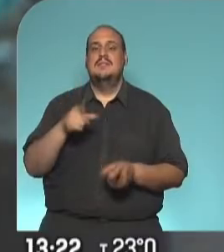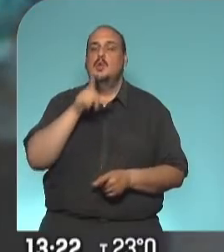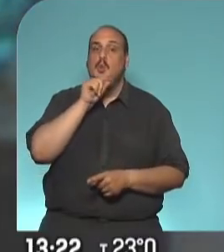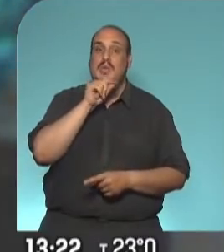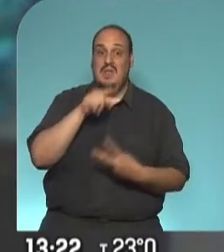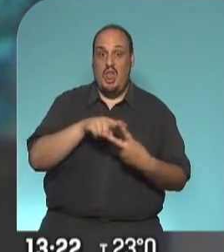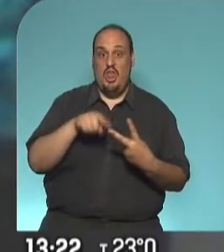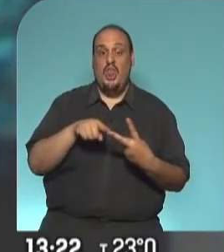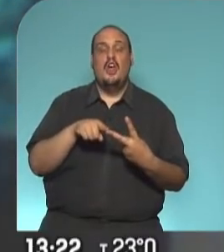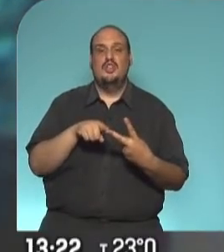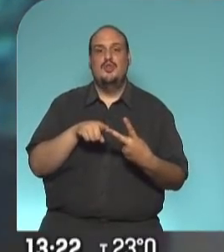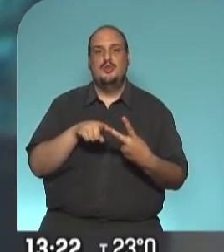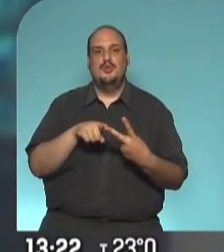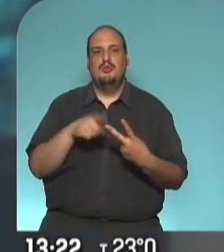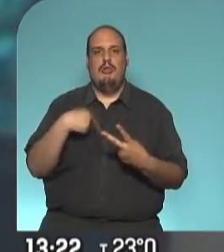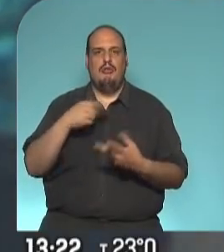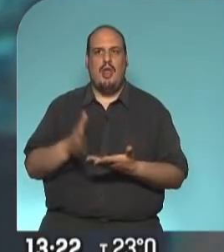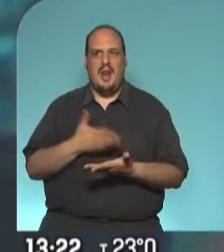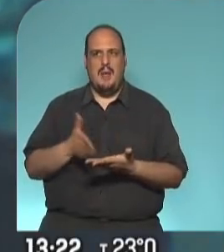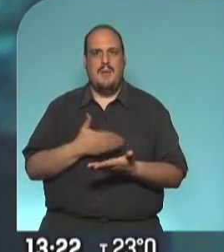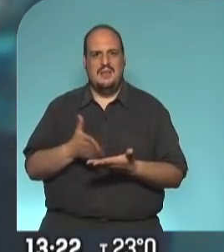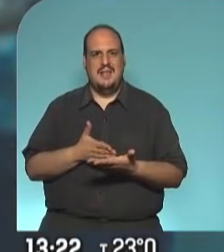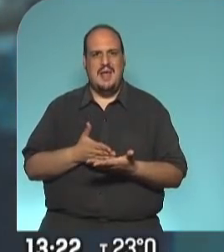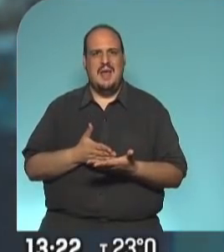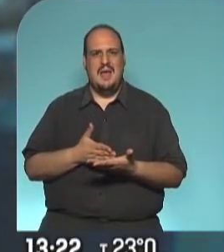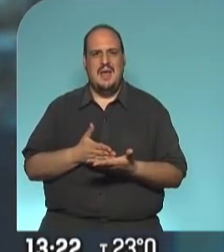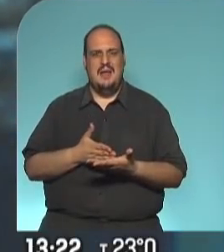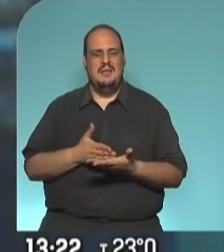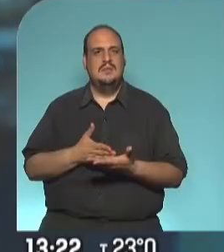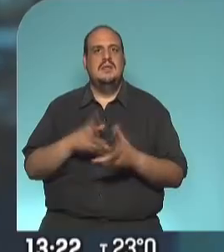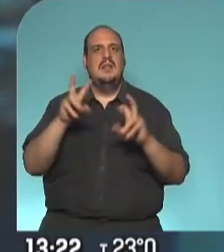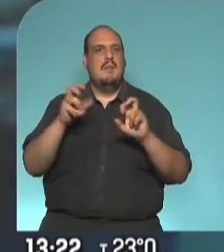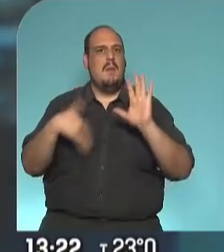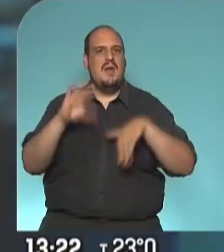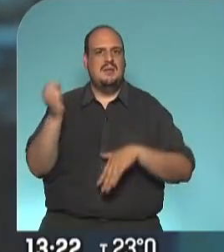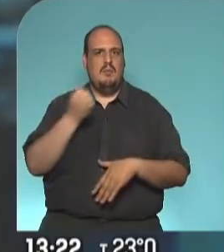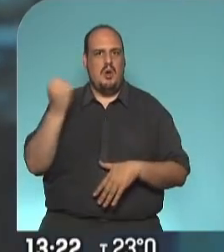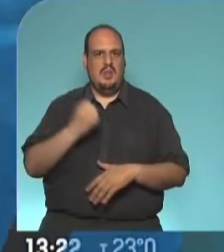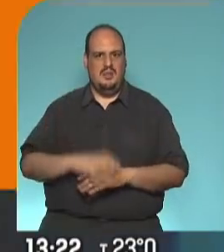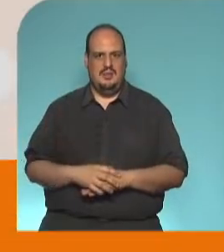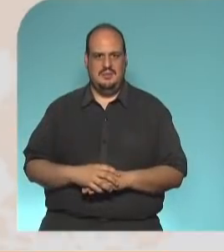tweets donde vamos a repasar qué es lo más relevante u otros tipos de noticias también.